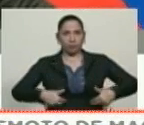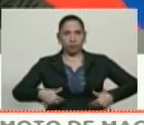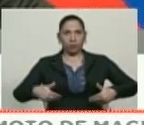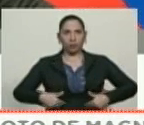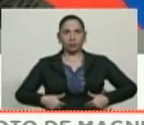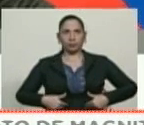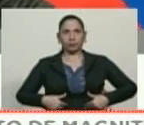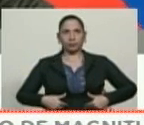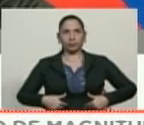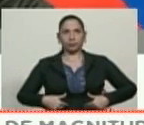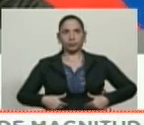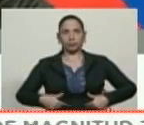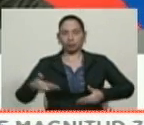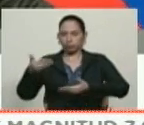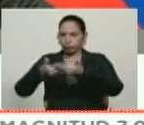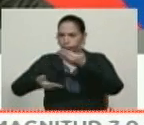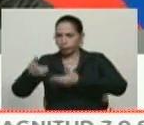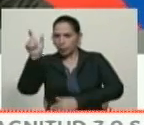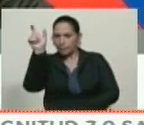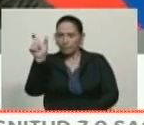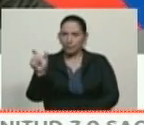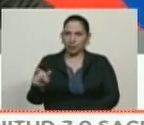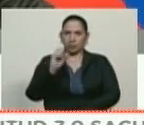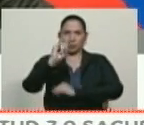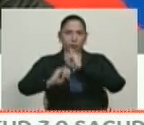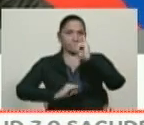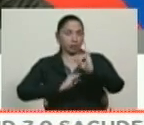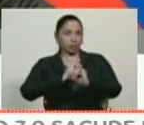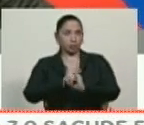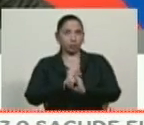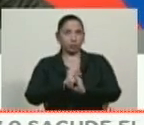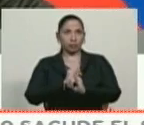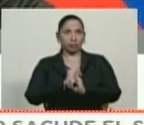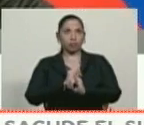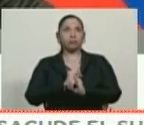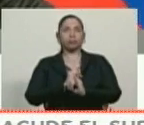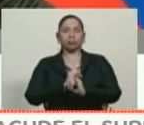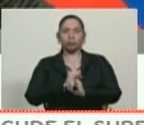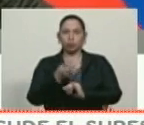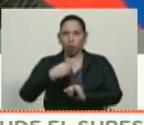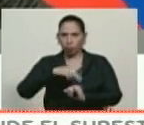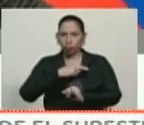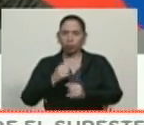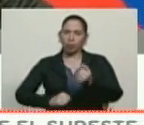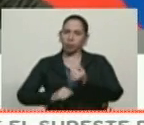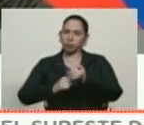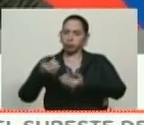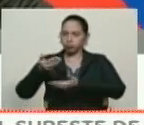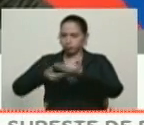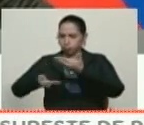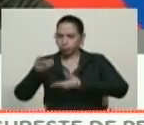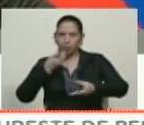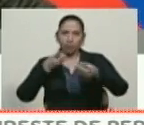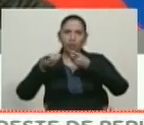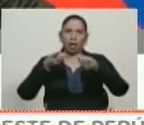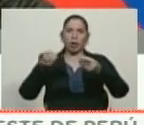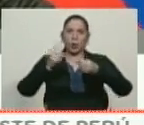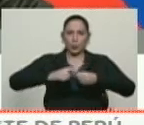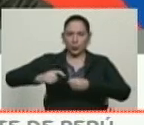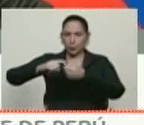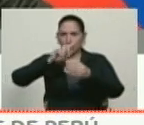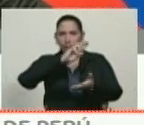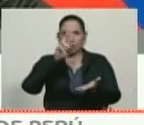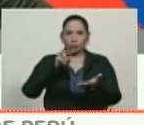de mediadores regionales e internacionales que abogan por un diálogo inclusivo